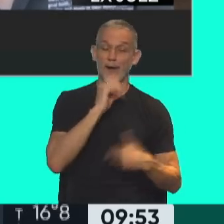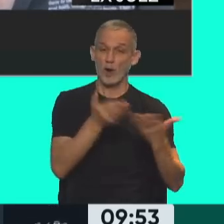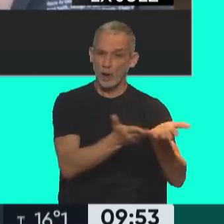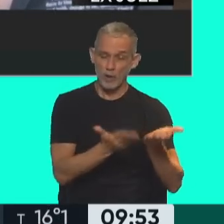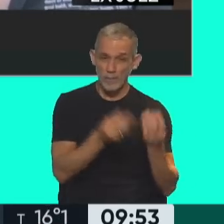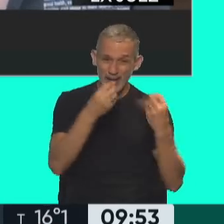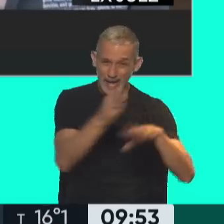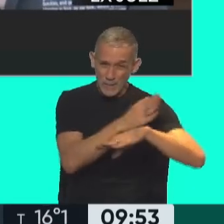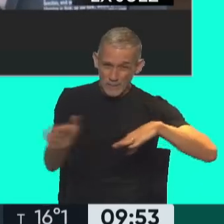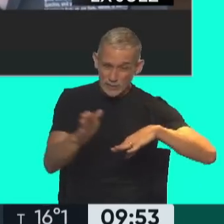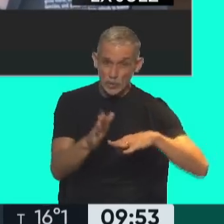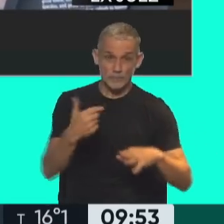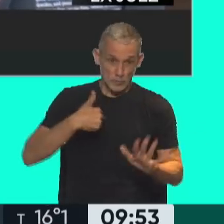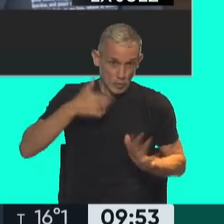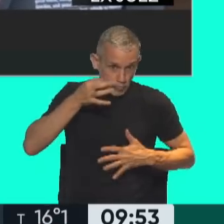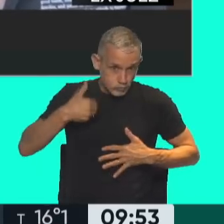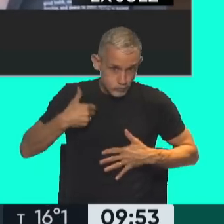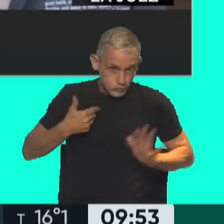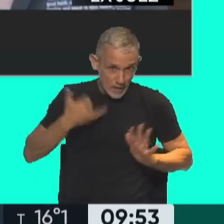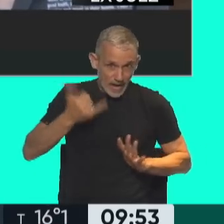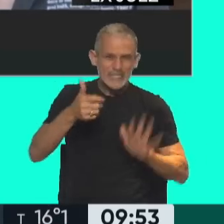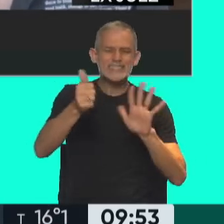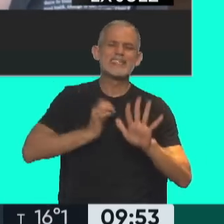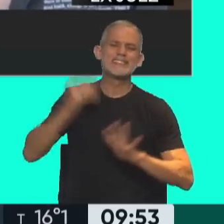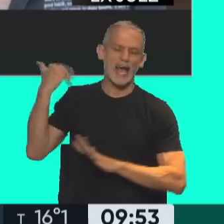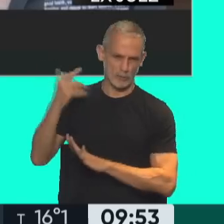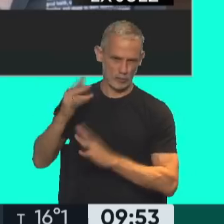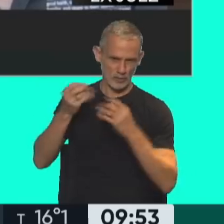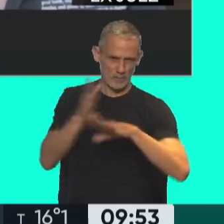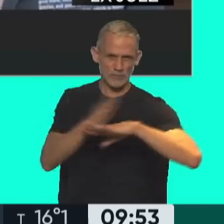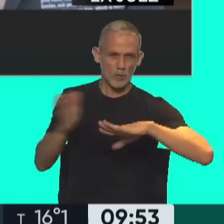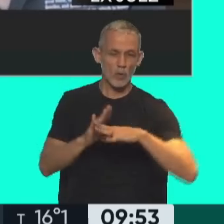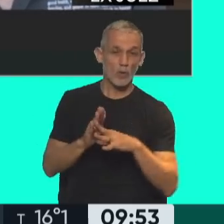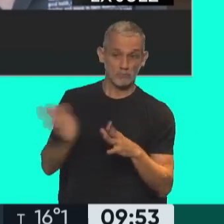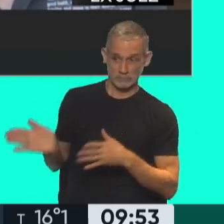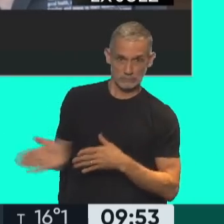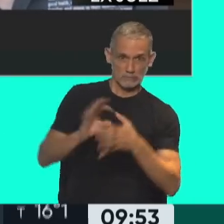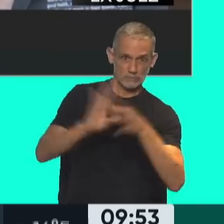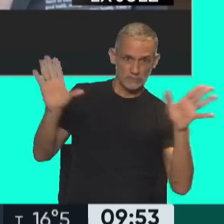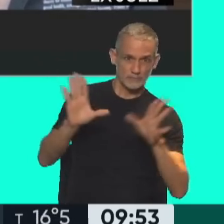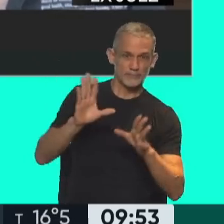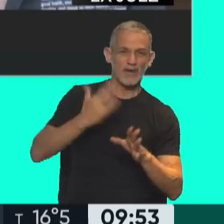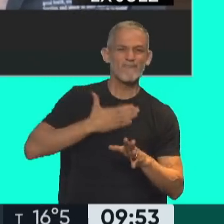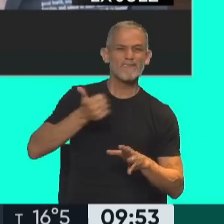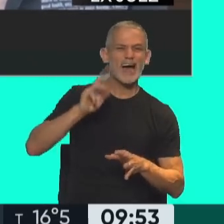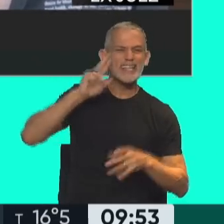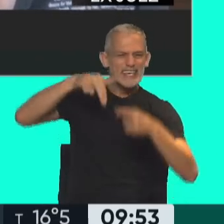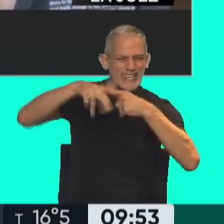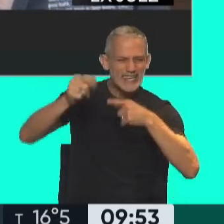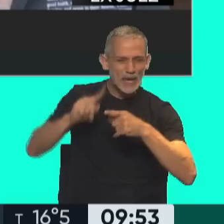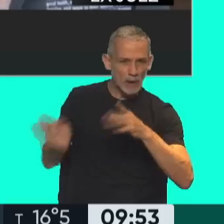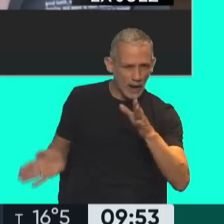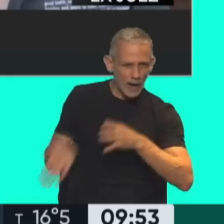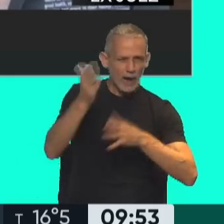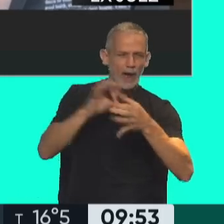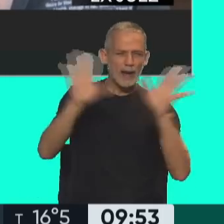comenzó por lo menos en lo que a mí respecta seis años atrás que fue con la liberación de leonardo fariña a cambio